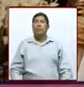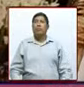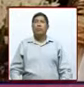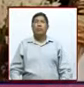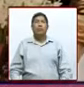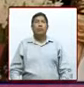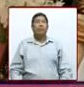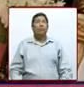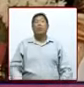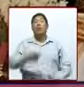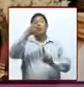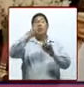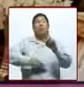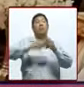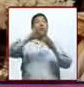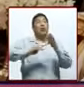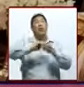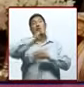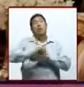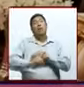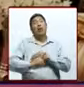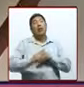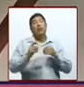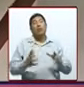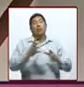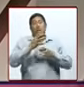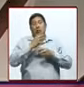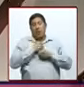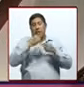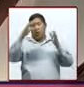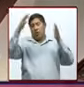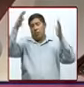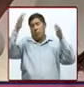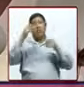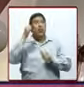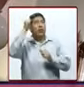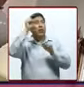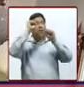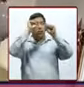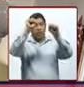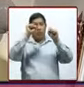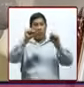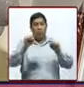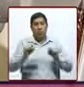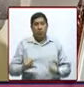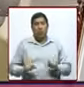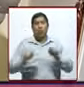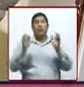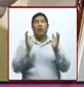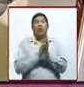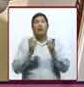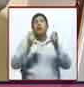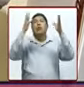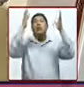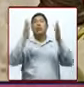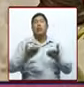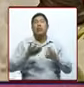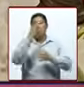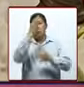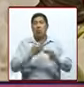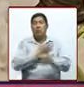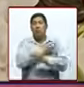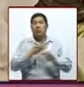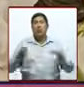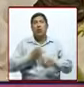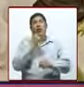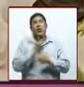Desde el mes del marzo, ¿no?, las recepciones, y cada sábado vienen para celebrar la misa aquí en la